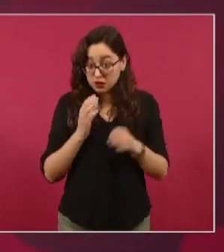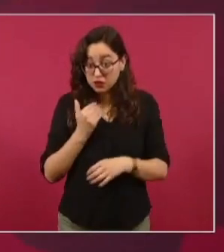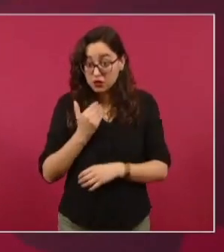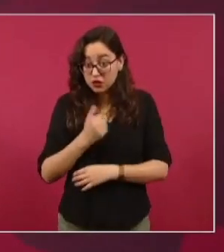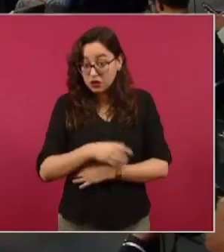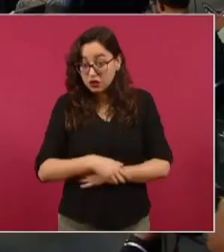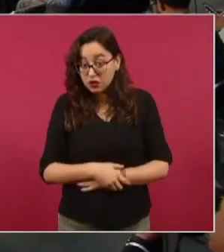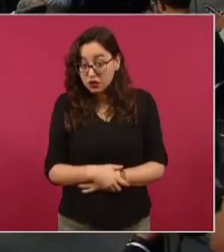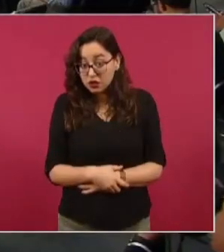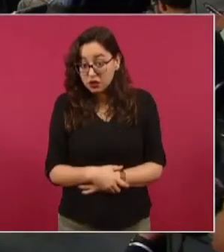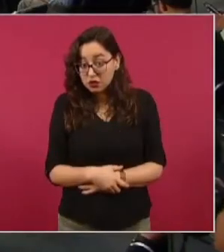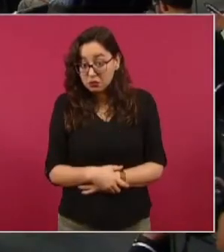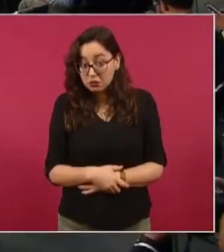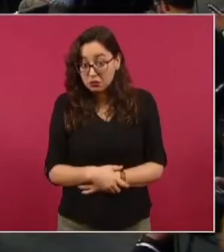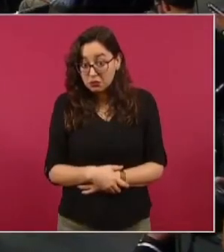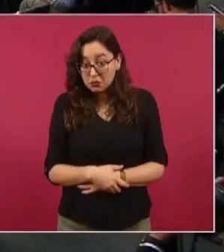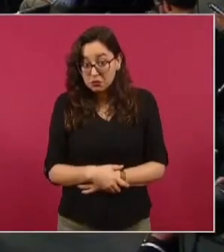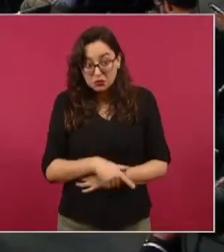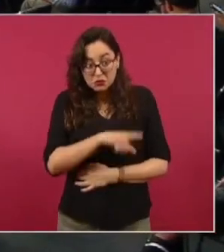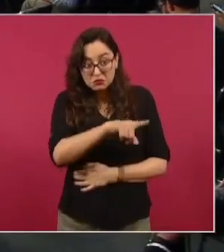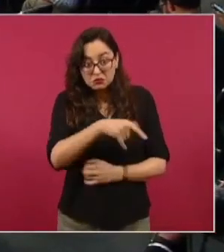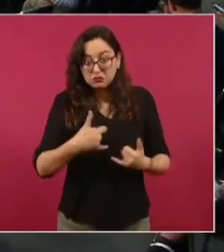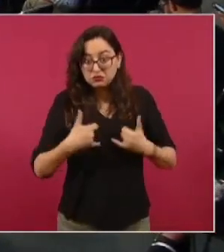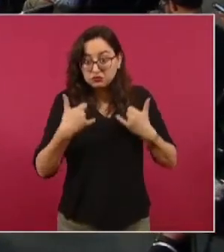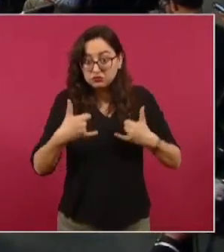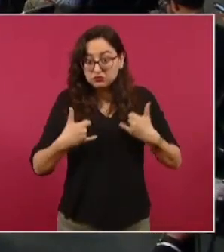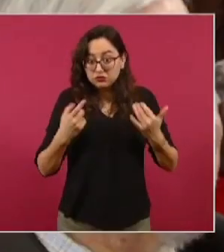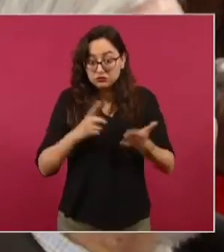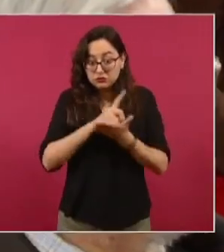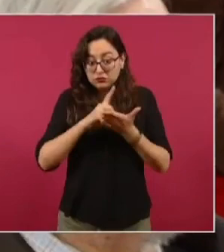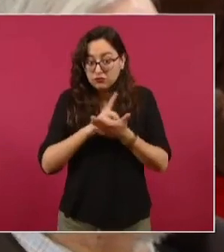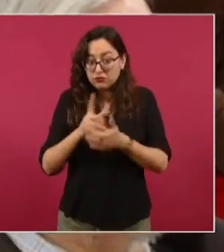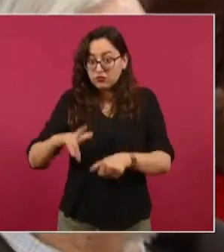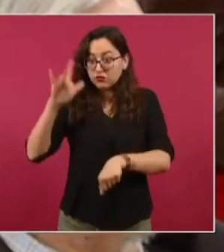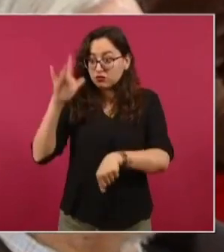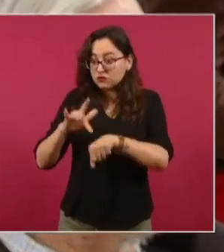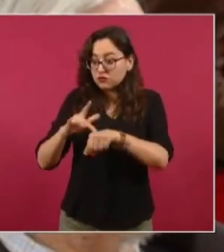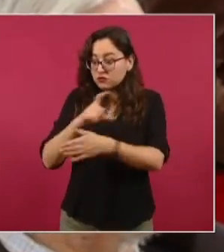¿cómo le llega al joven la droga? ¿quién la vende?